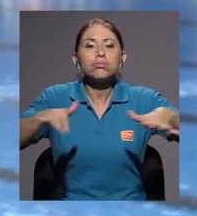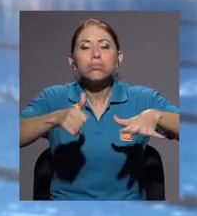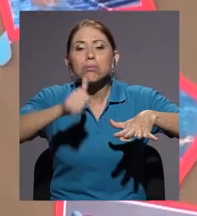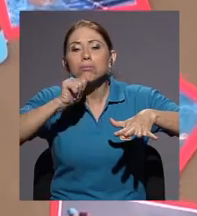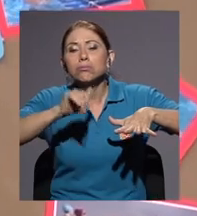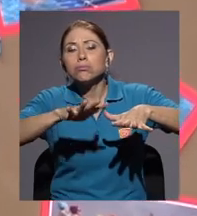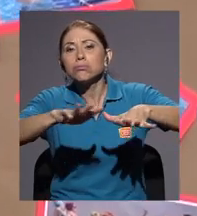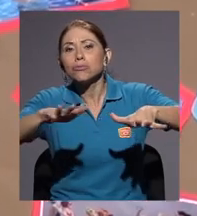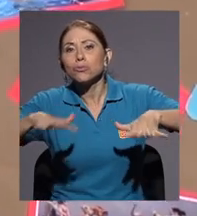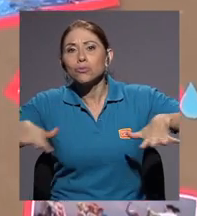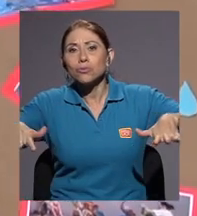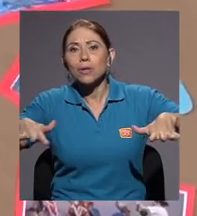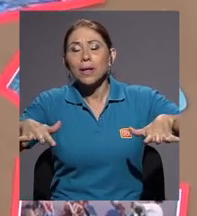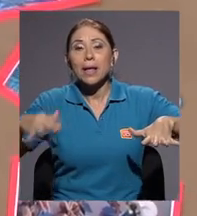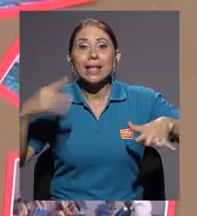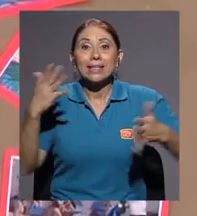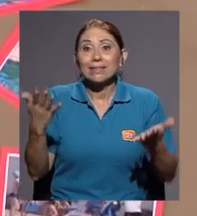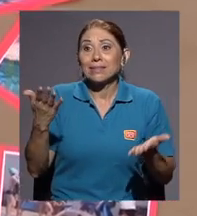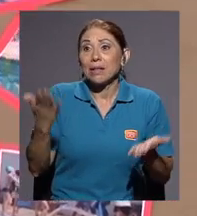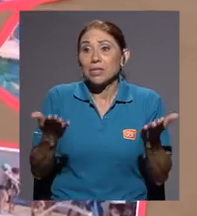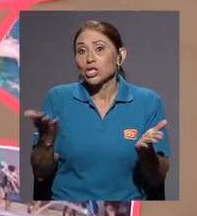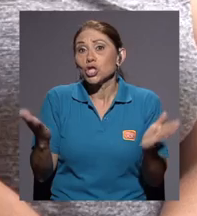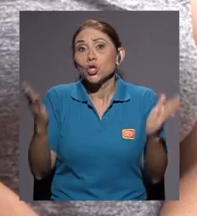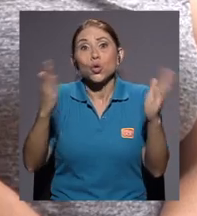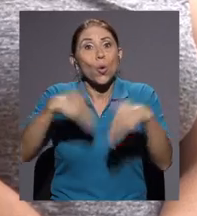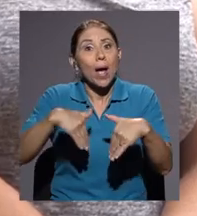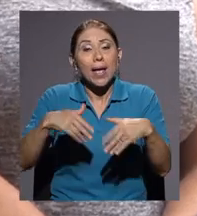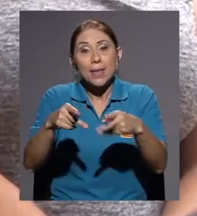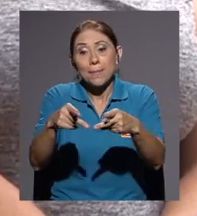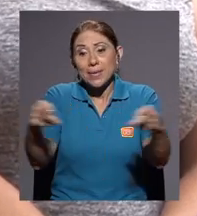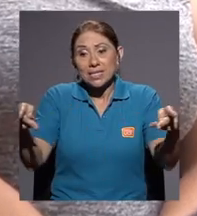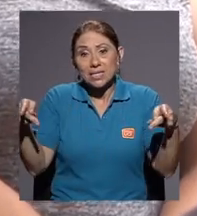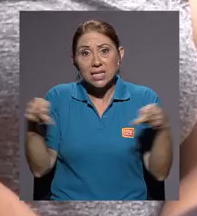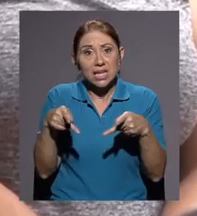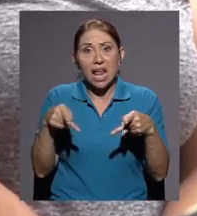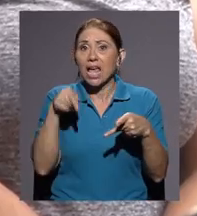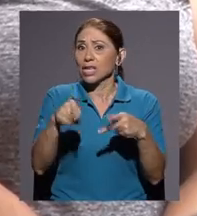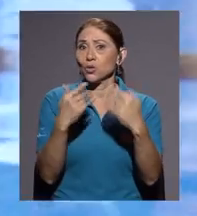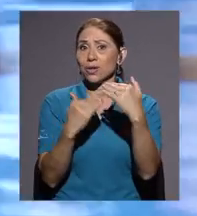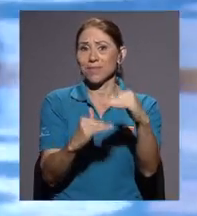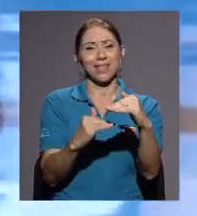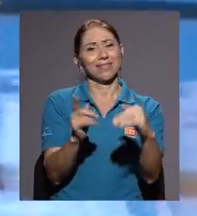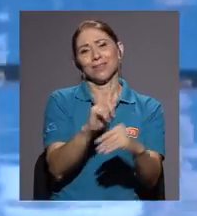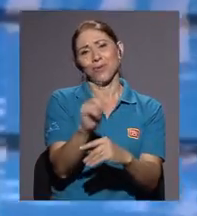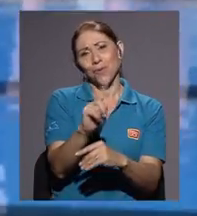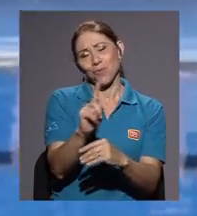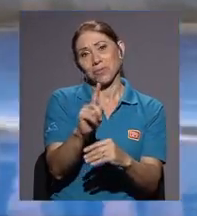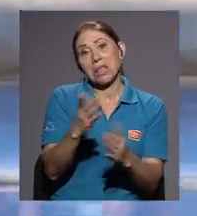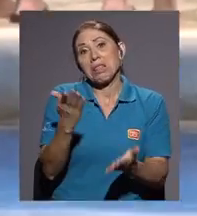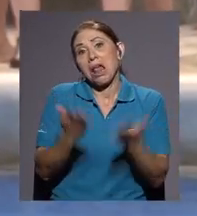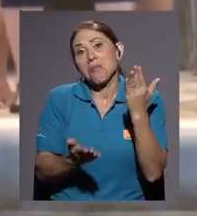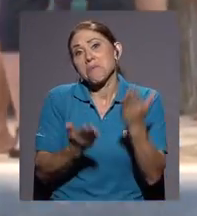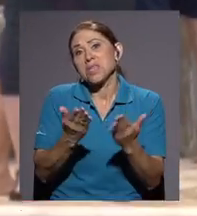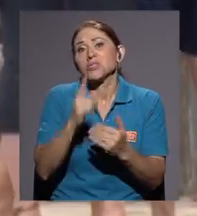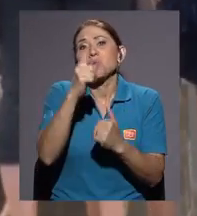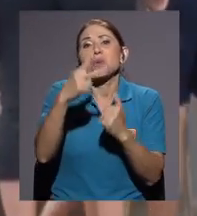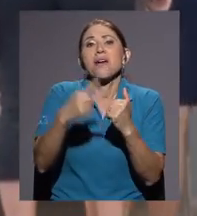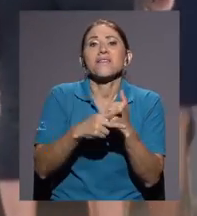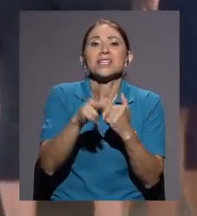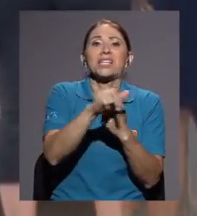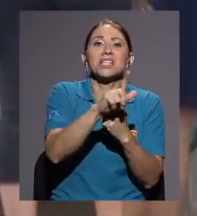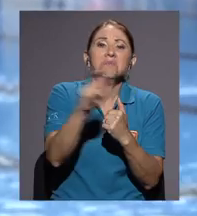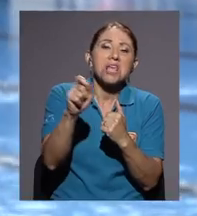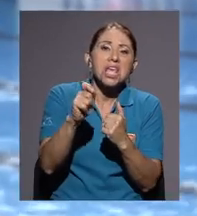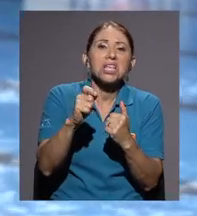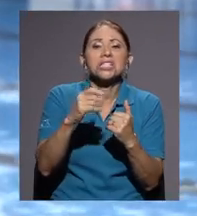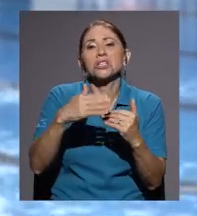una limitante el hecho de que no tengan piscina en su centro, sino que tal vez puedan llevarlos a compartir una vez al trimestre o una vez al semestre,